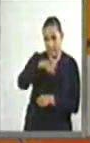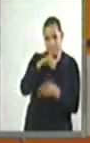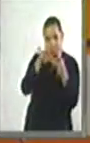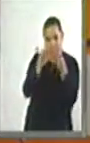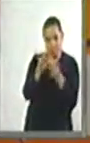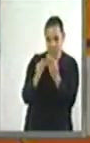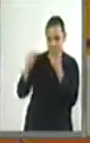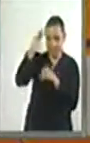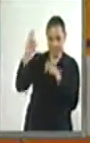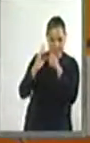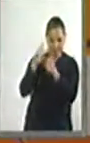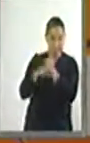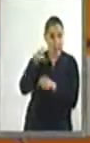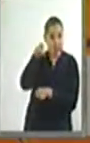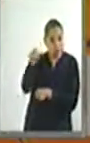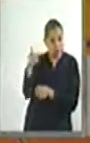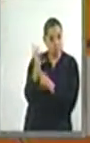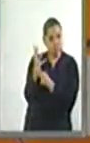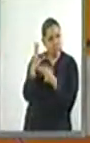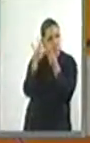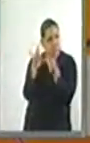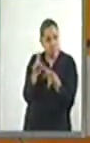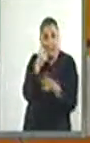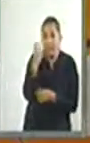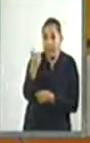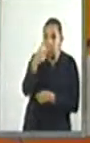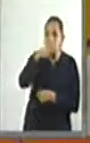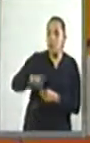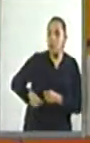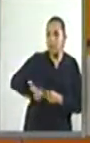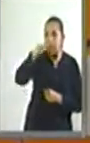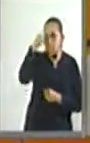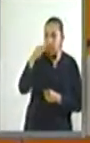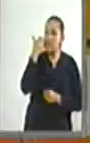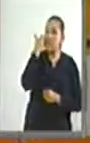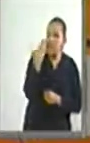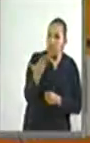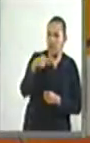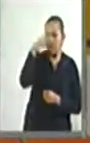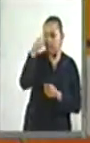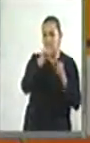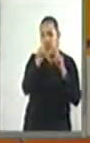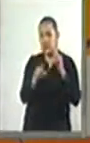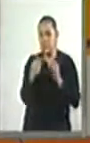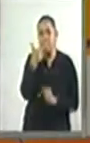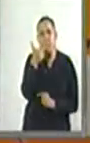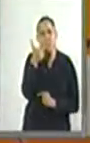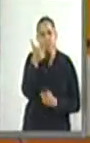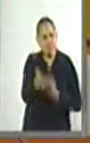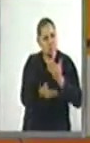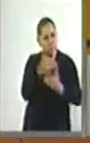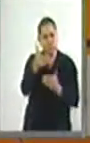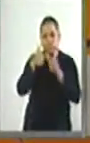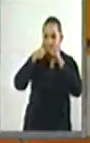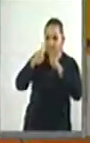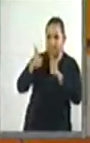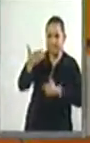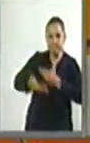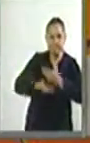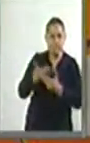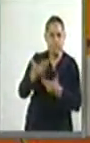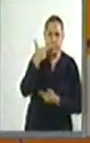converger los esfuerzos del Estado mexicano para tener un mejor país. Y es que mientras anteriormente